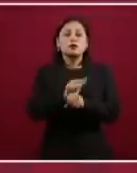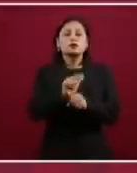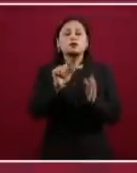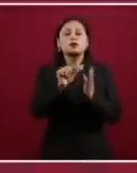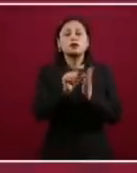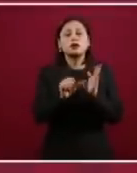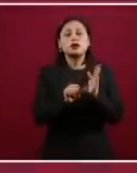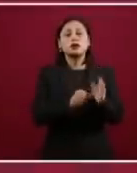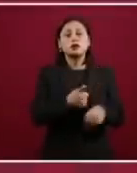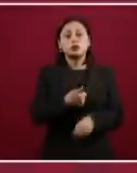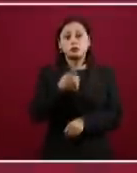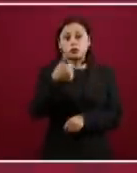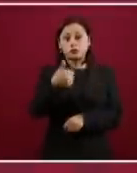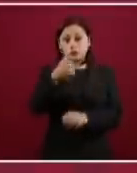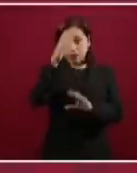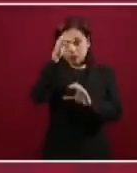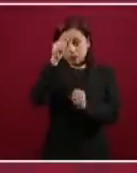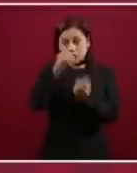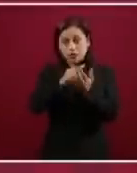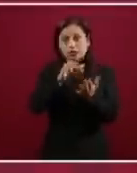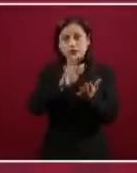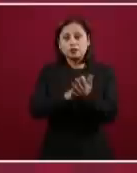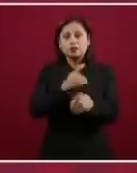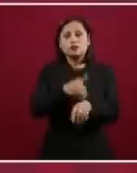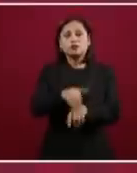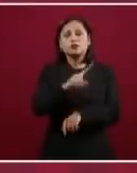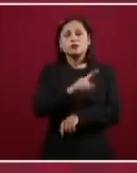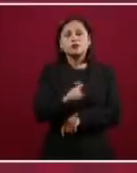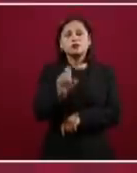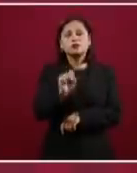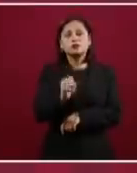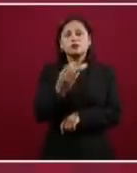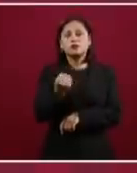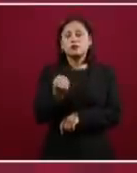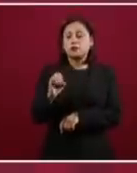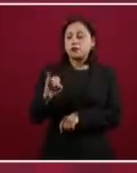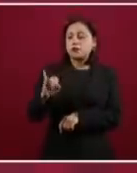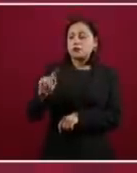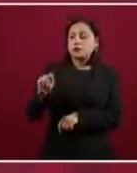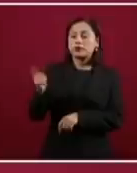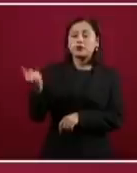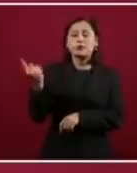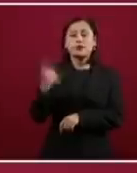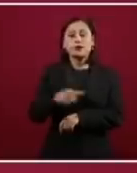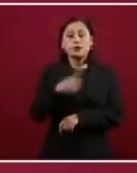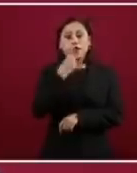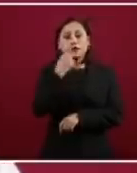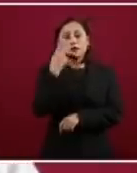6 del convenio 169 de la OIT, que establece que,